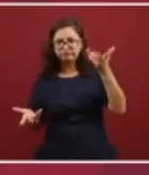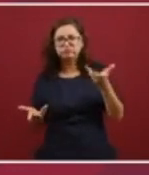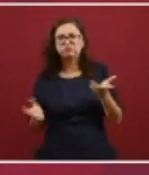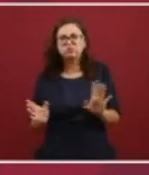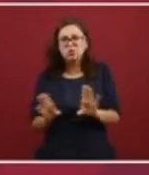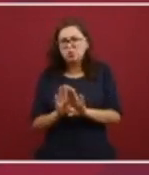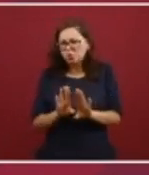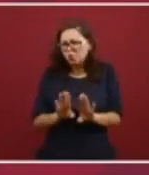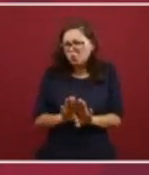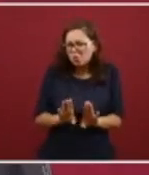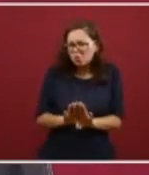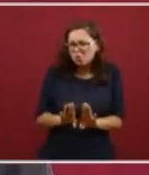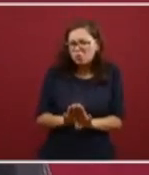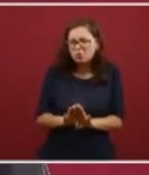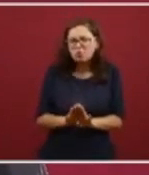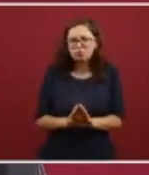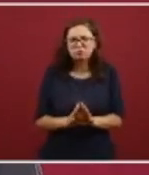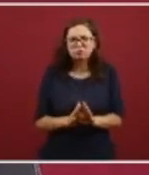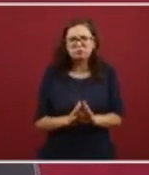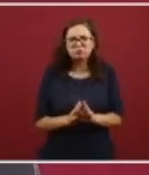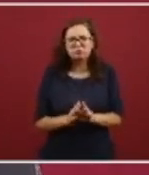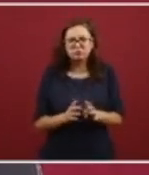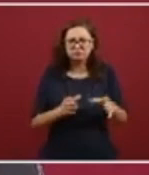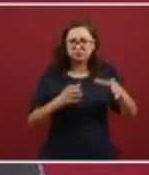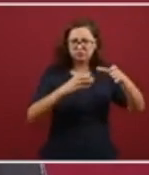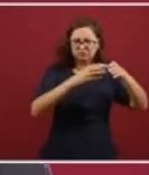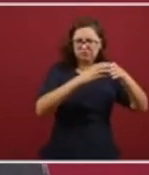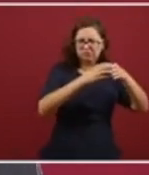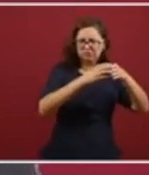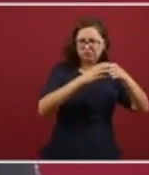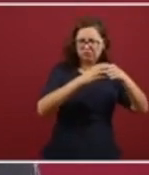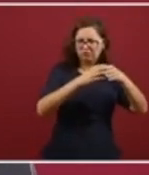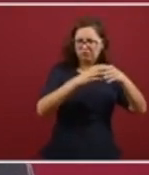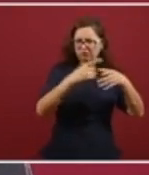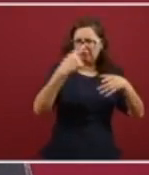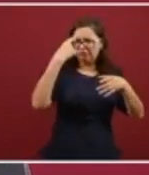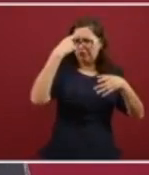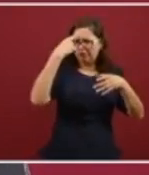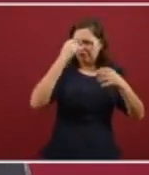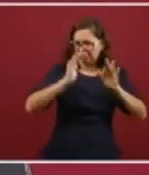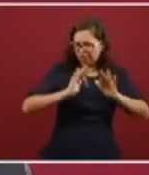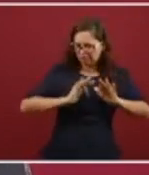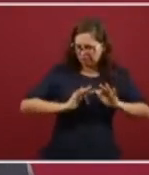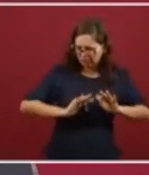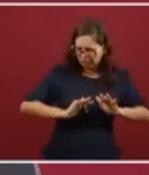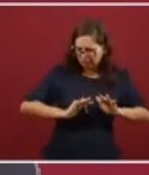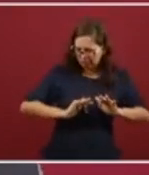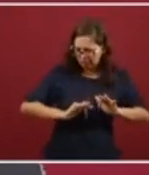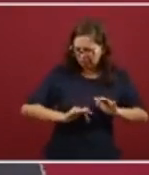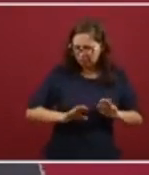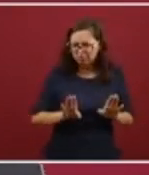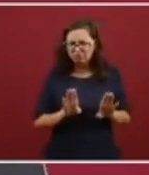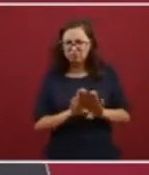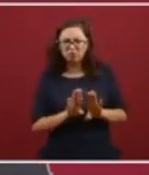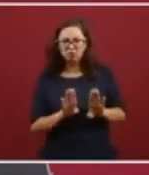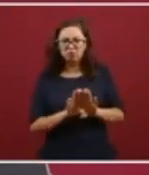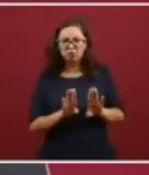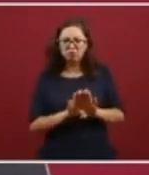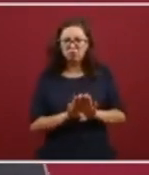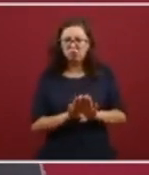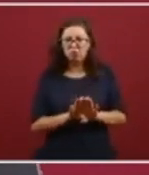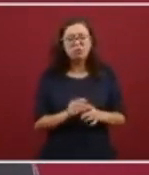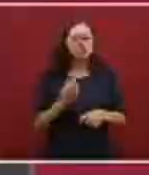¿Quién puede tener su conciencia tranquila? Y una vez les adelanto, no voy a ir a la